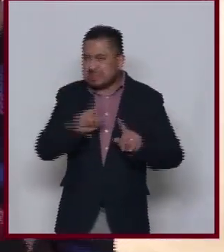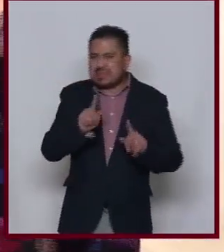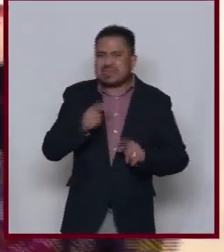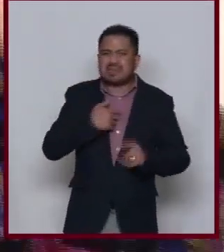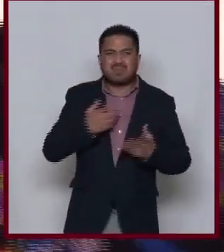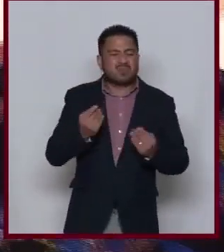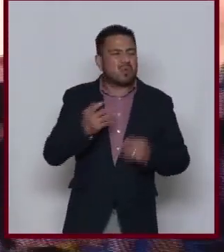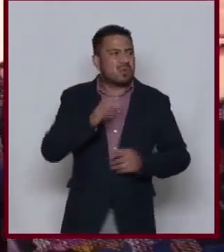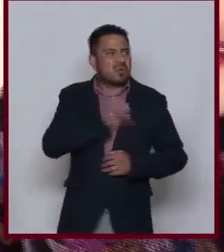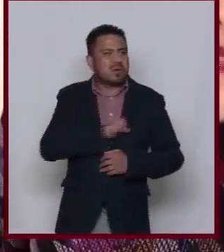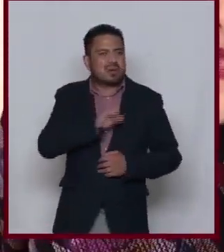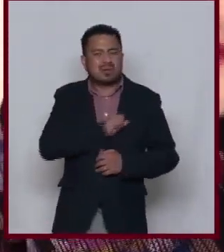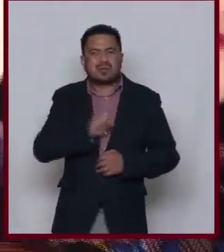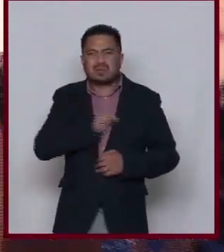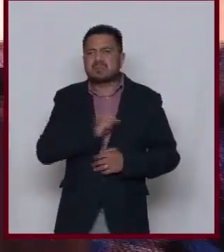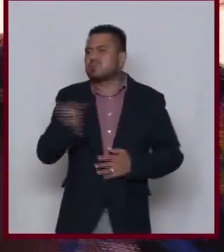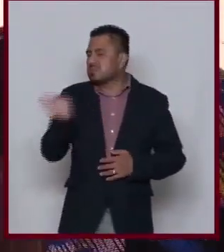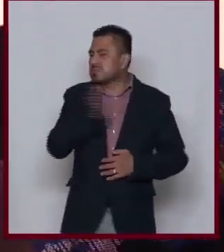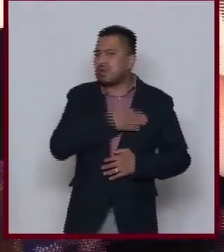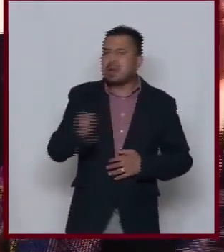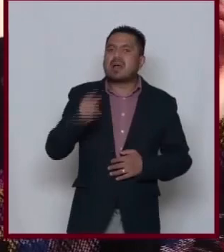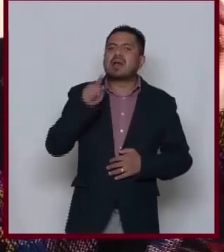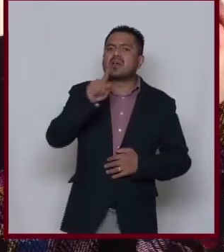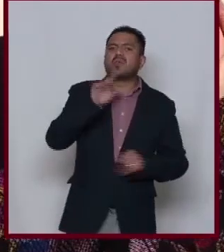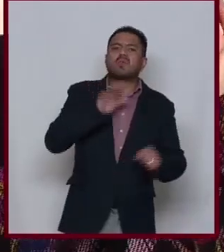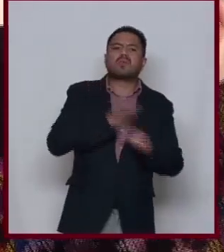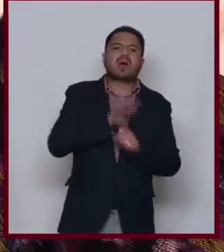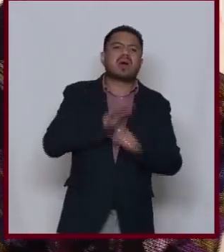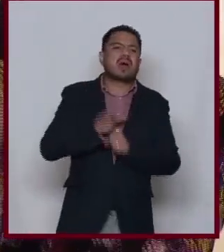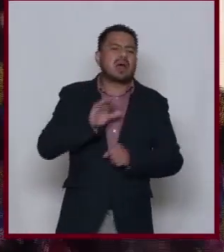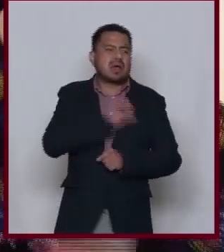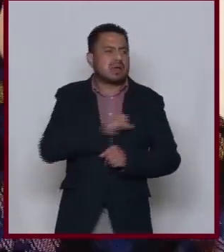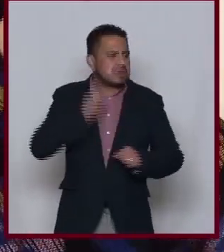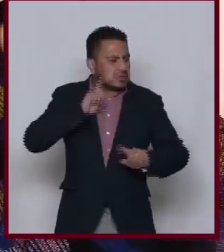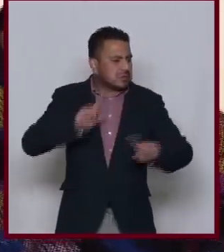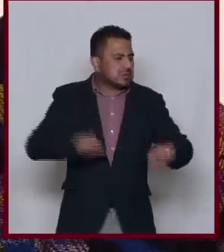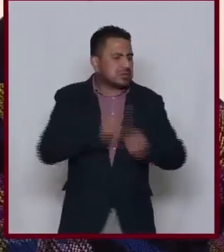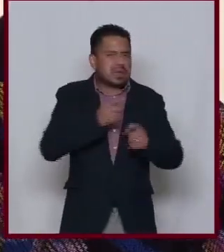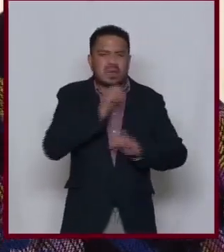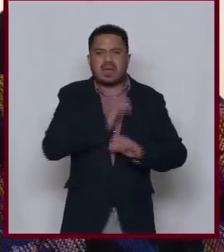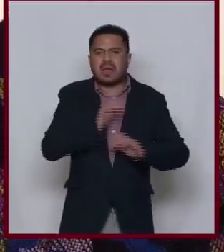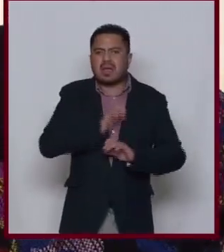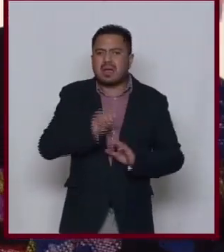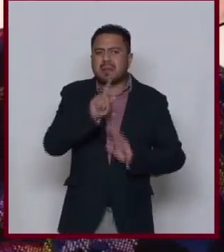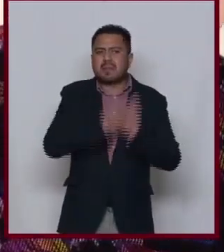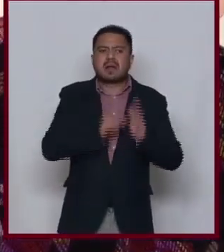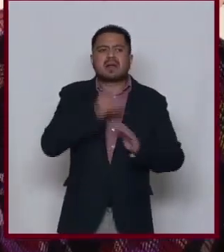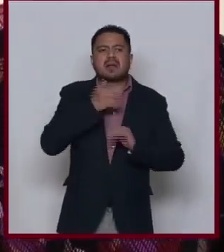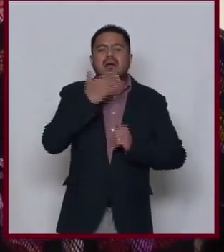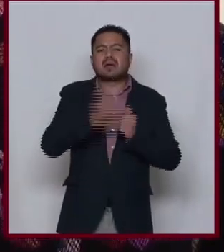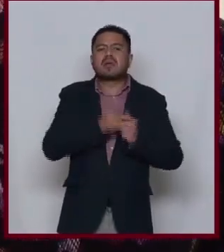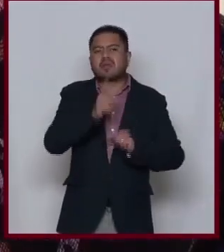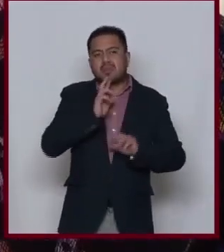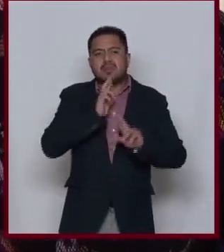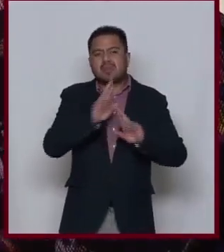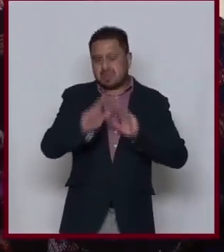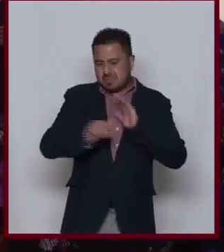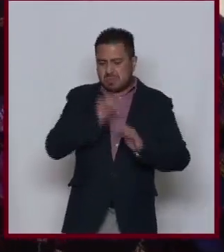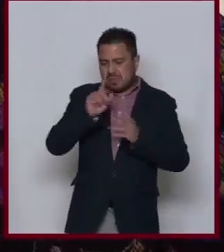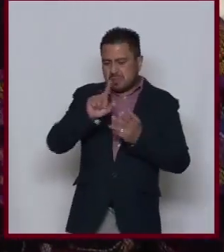tantas. Bueno, ¿y a ti qué canción te gustaría escuchar en esta sala de conciertos? Respóndanos en